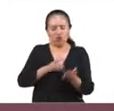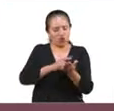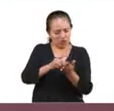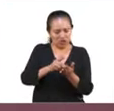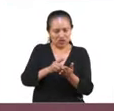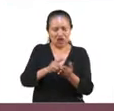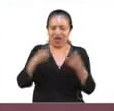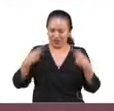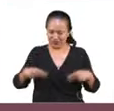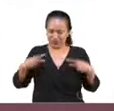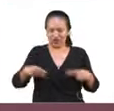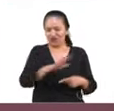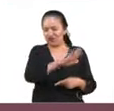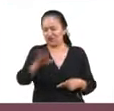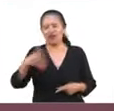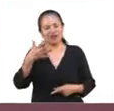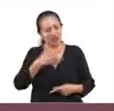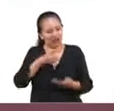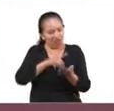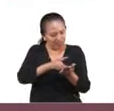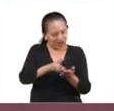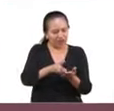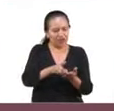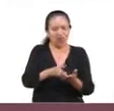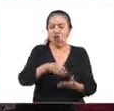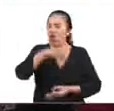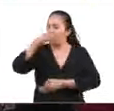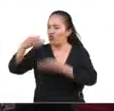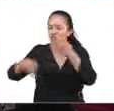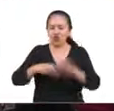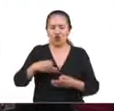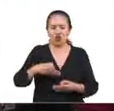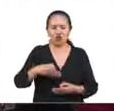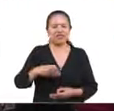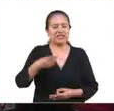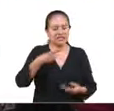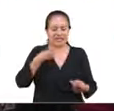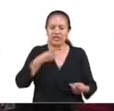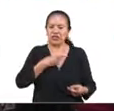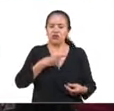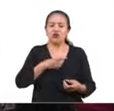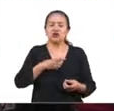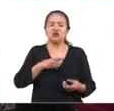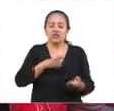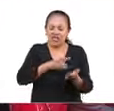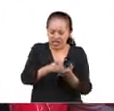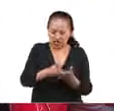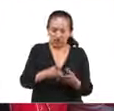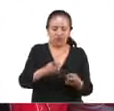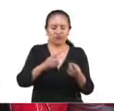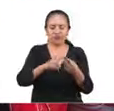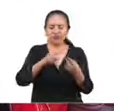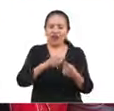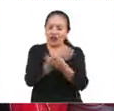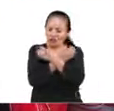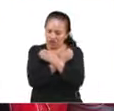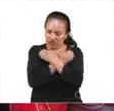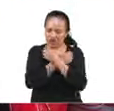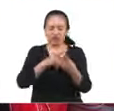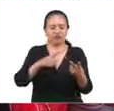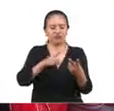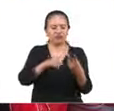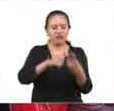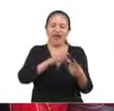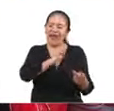México. Todos tenemos derecho y todas a la educación. Tenemos derecho a la